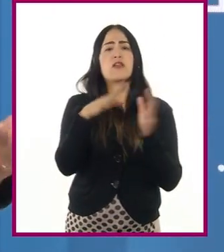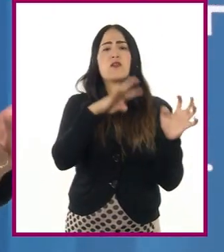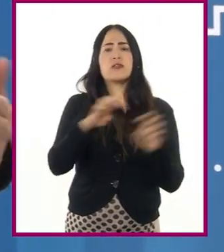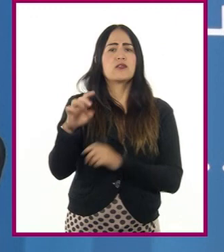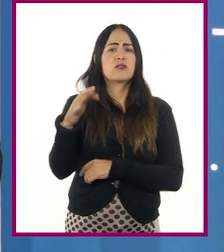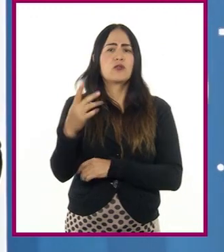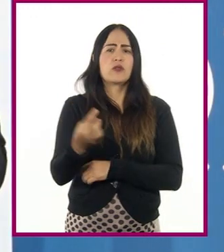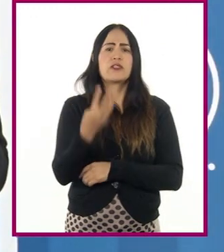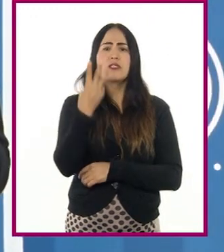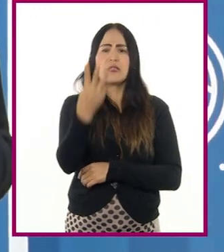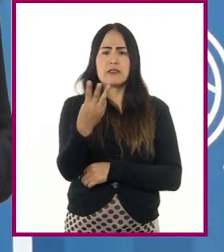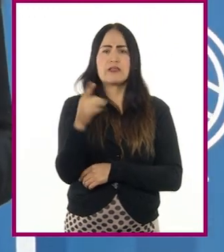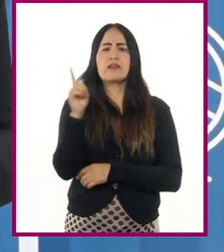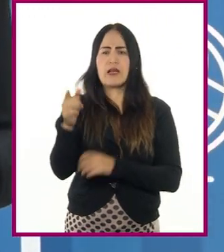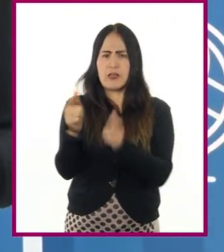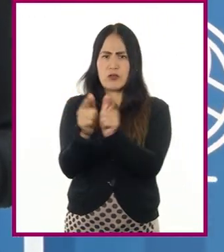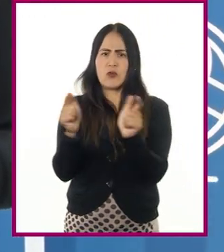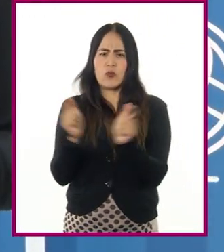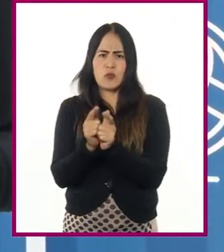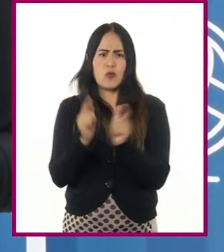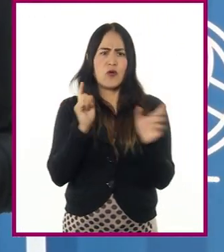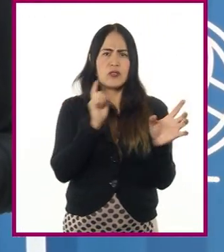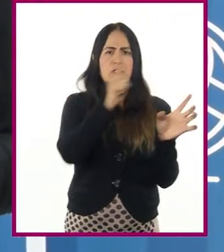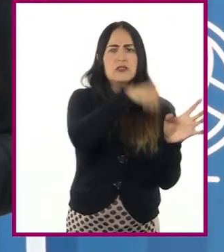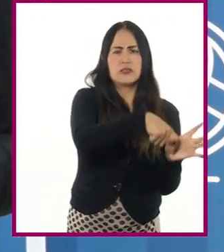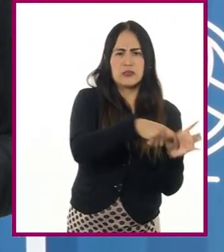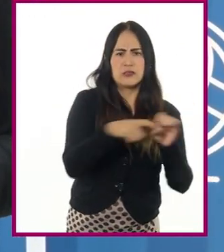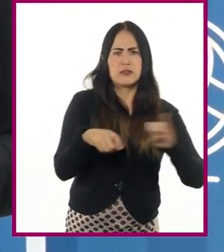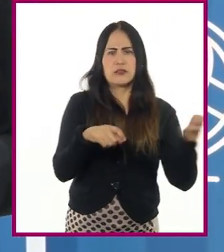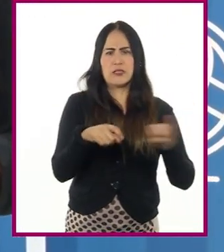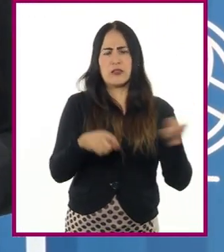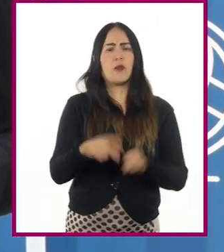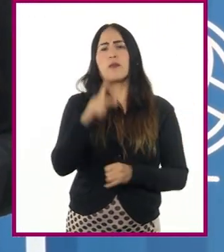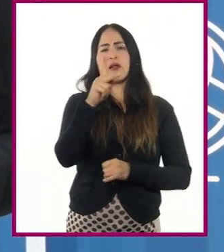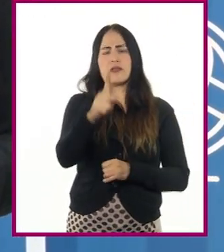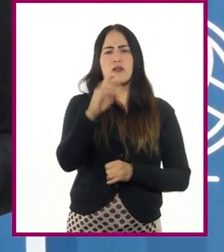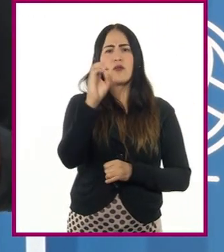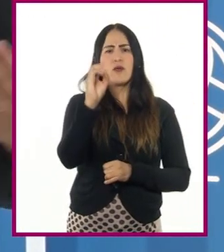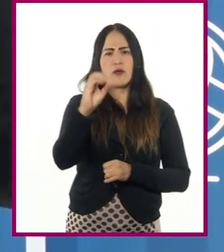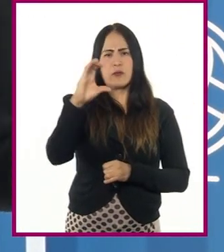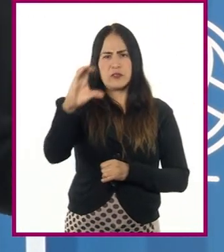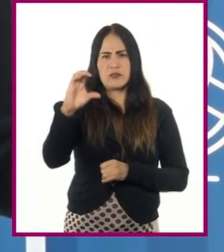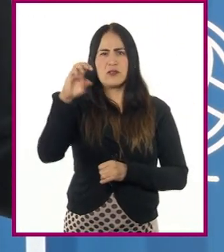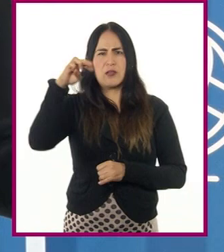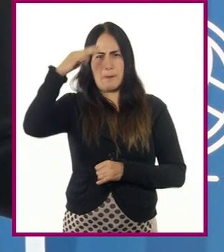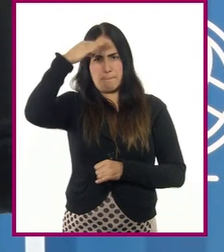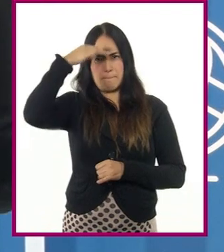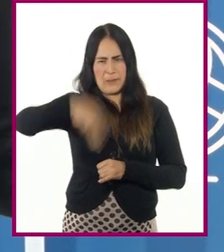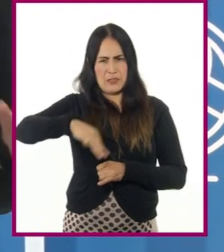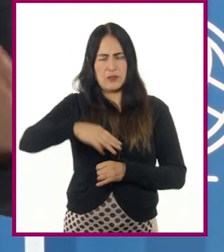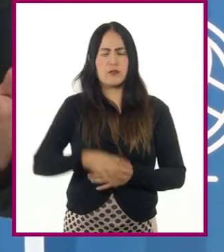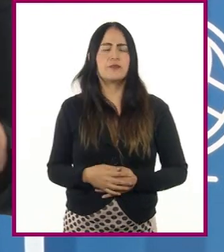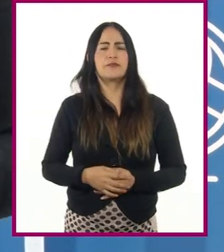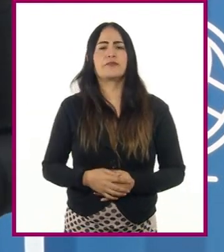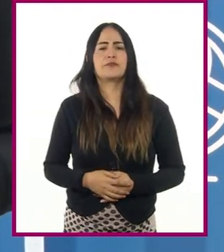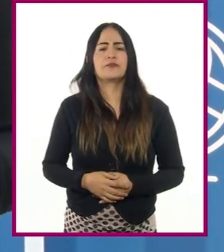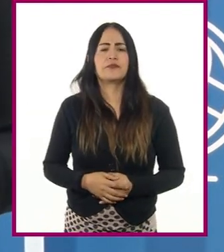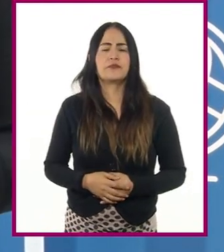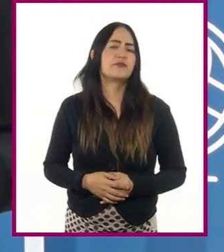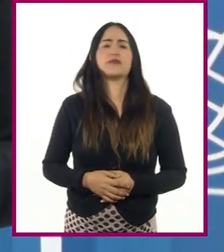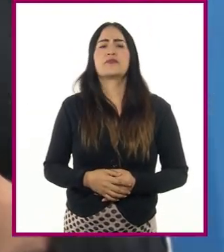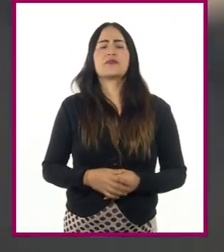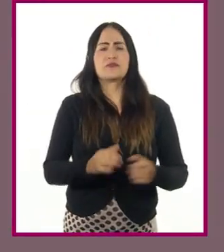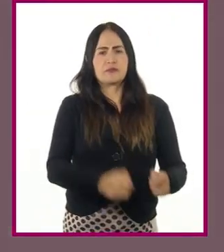se reintegró a la militancia de izquierda en el Partido Obrero Campesino de México. Asumió la dirección del grupo